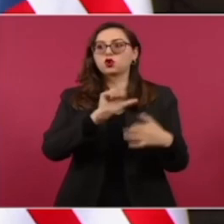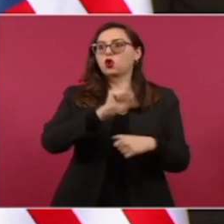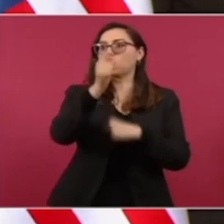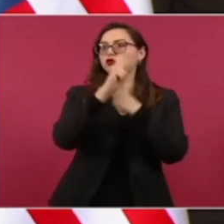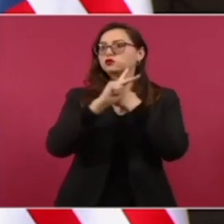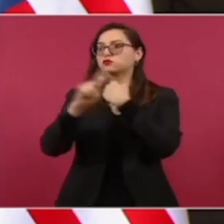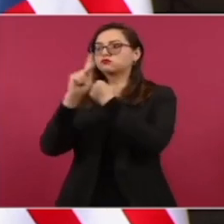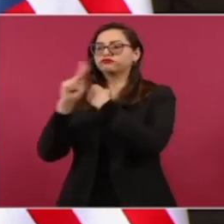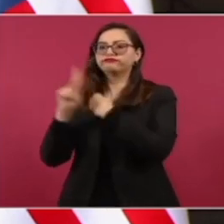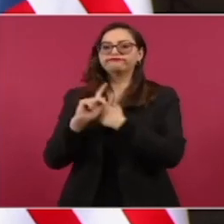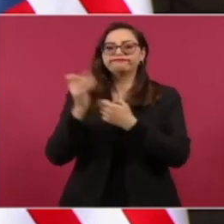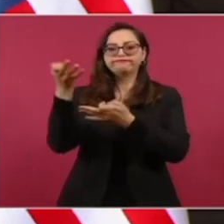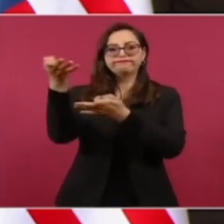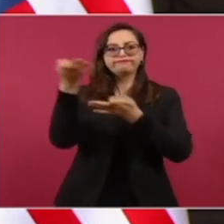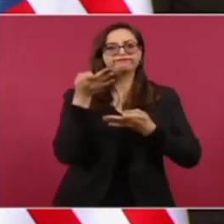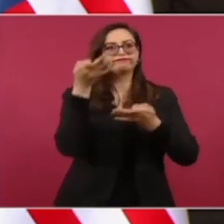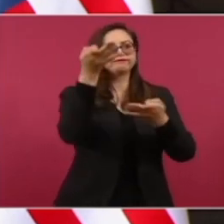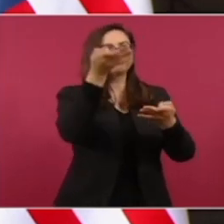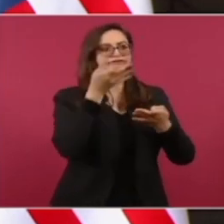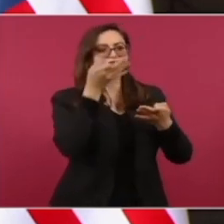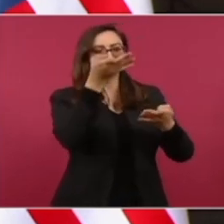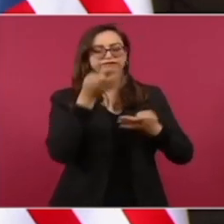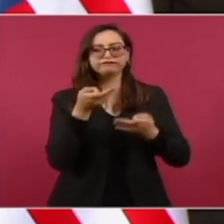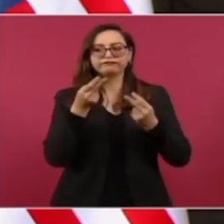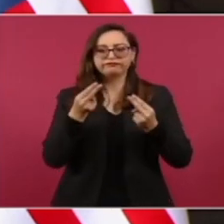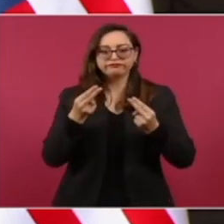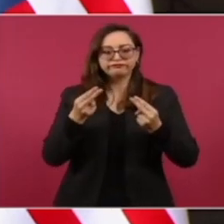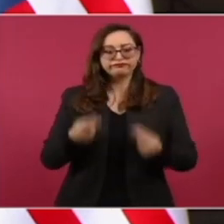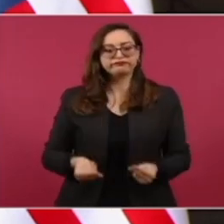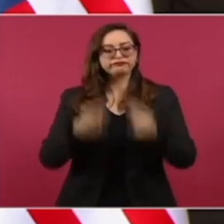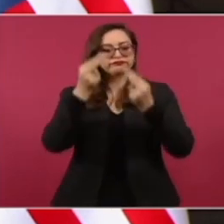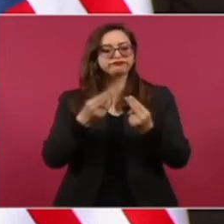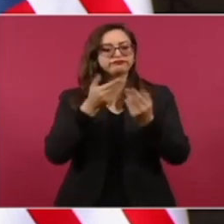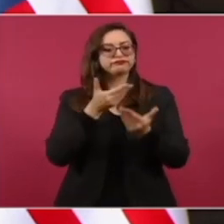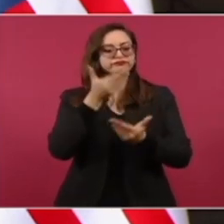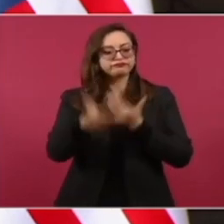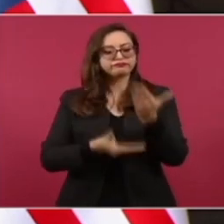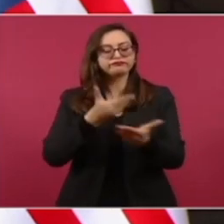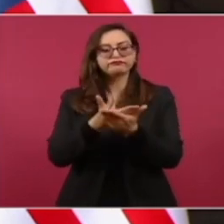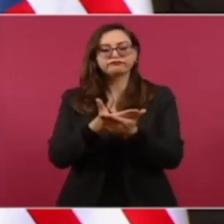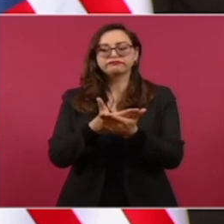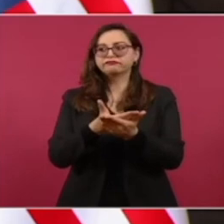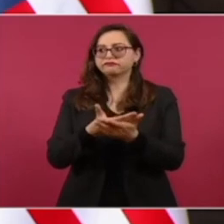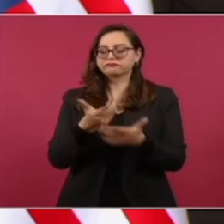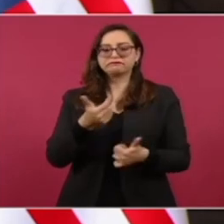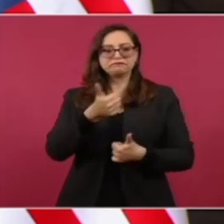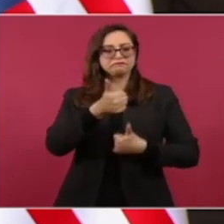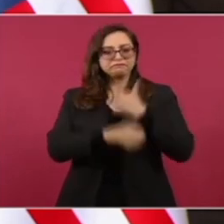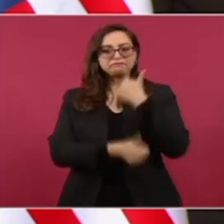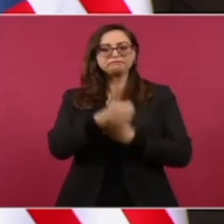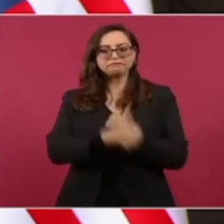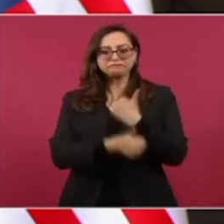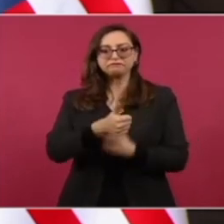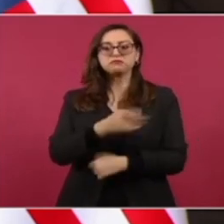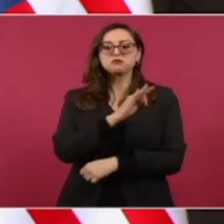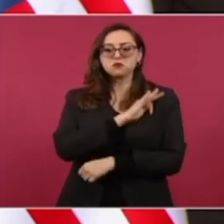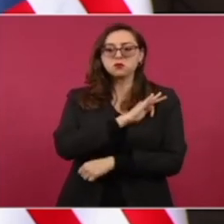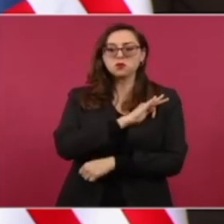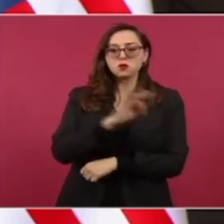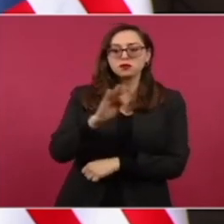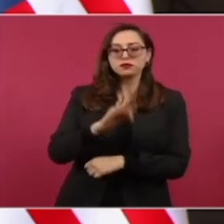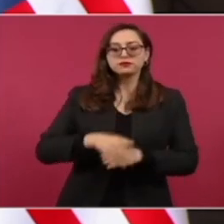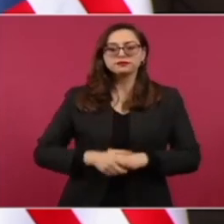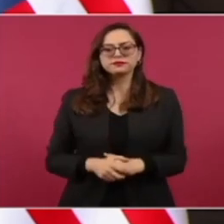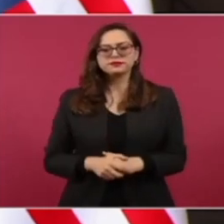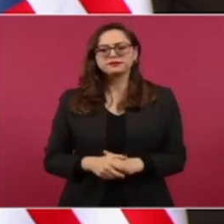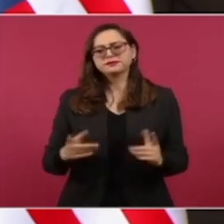NAFTA has El helped libre make our comercio, economies gracias al among the NAFTA, ha most hecho que nuestras economías se competitive encuentran entre las in the más world. competitivas en el mundo. Makes sense why. ¿Y por qué tiene